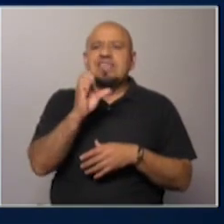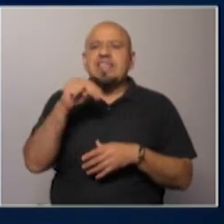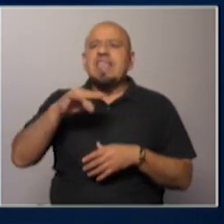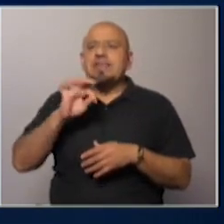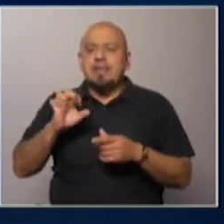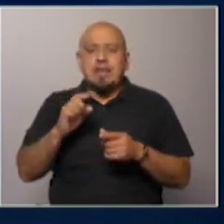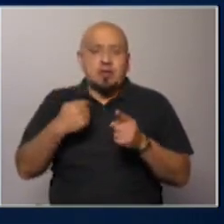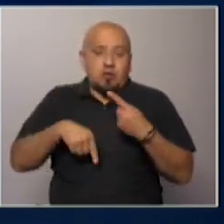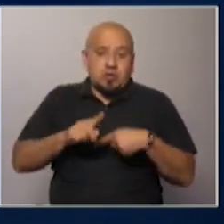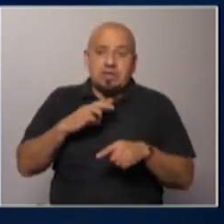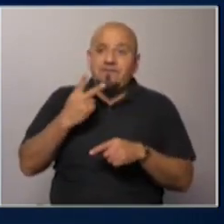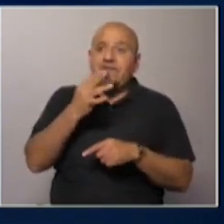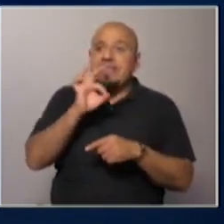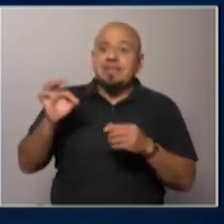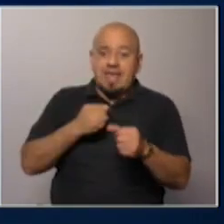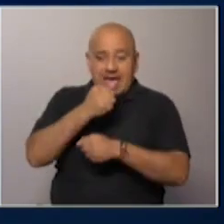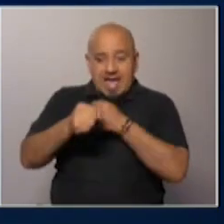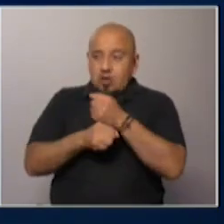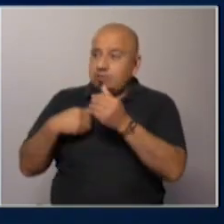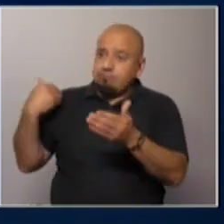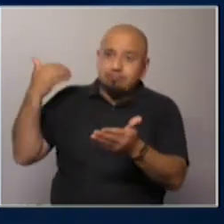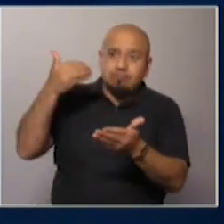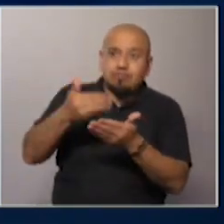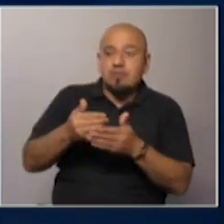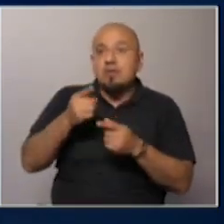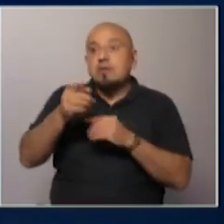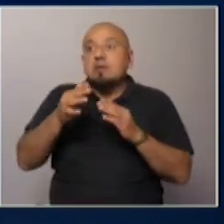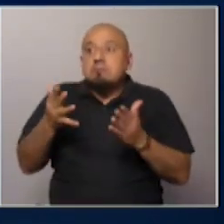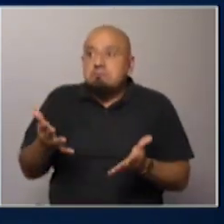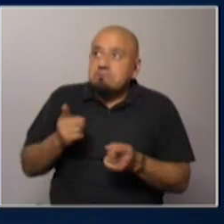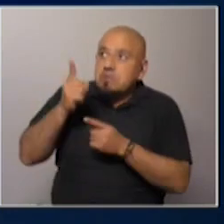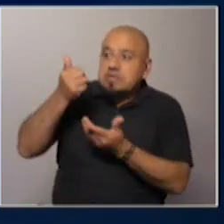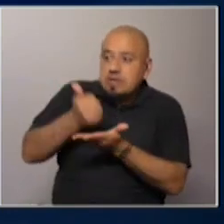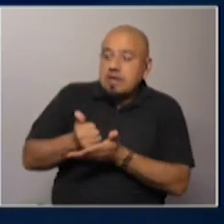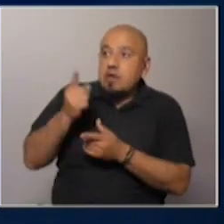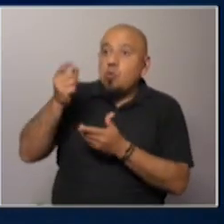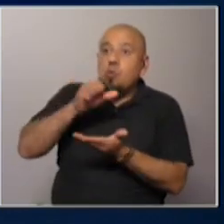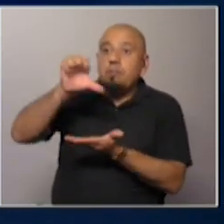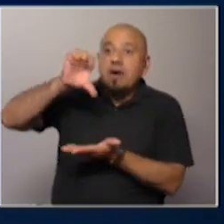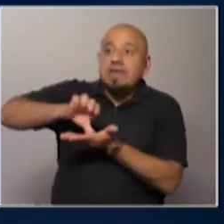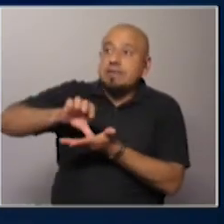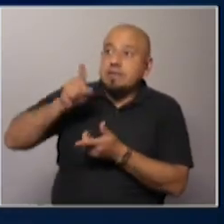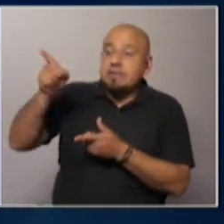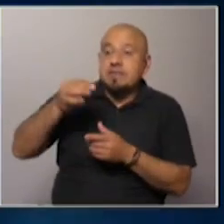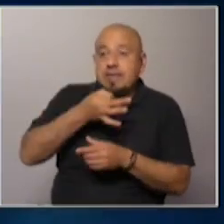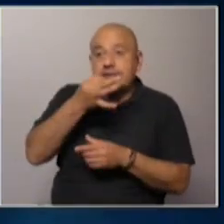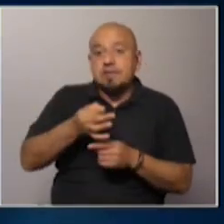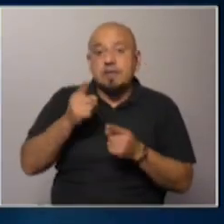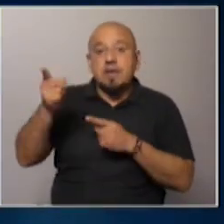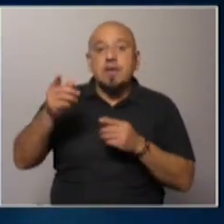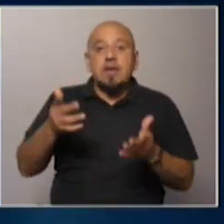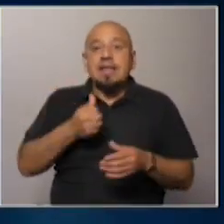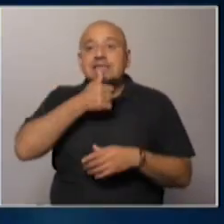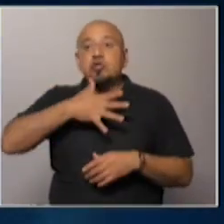cristiano y bueno 20 años de permanecer en aquel país indómito por otra parte un país que así se le llama en la